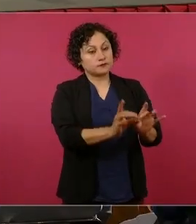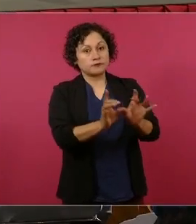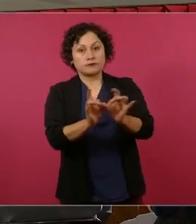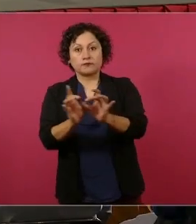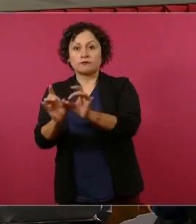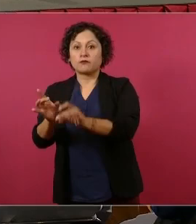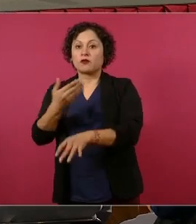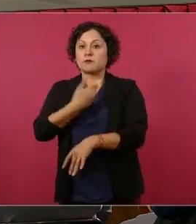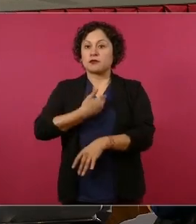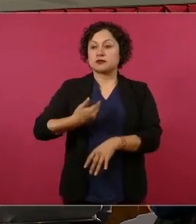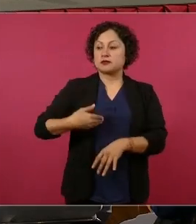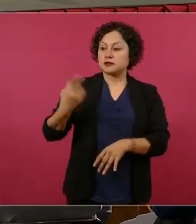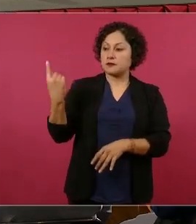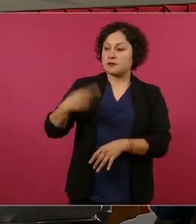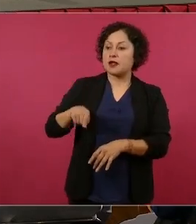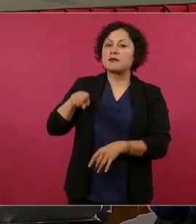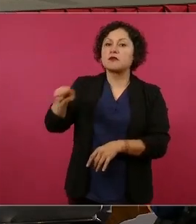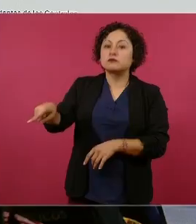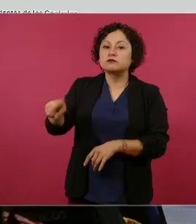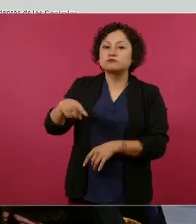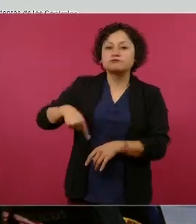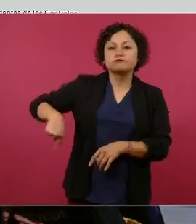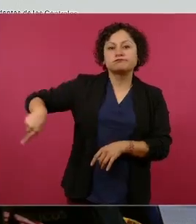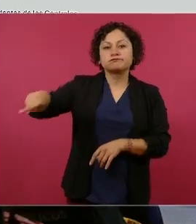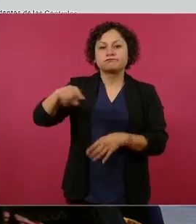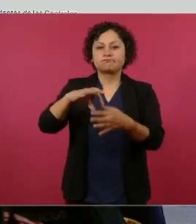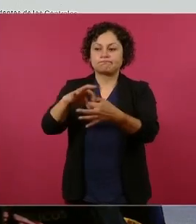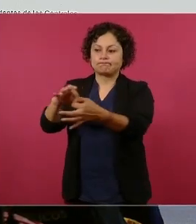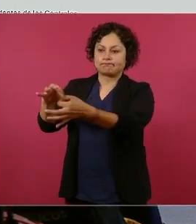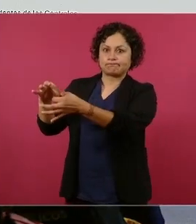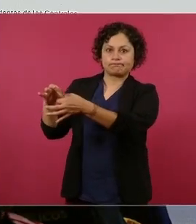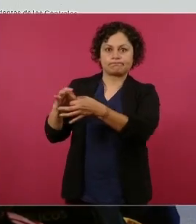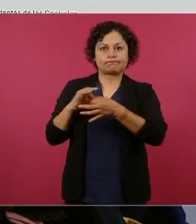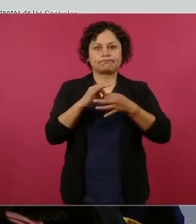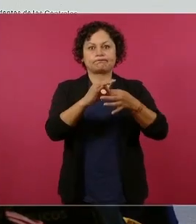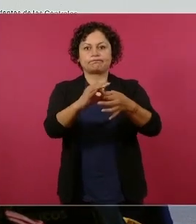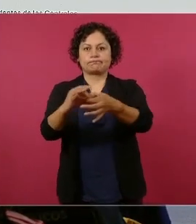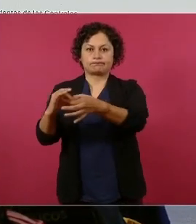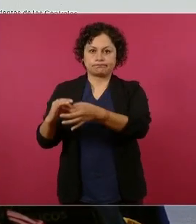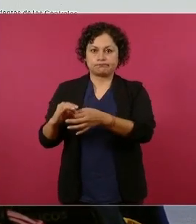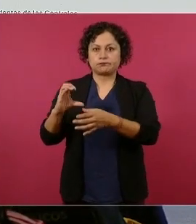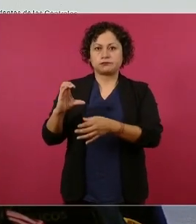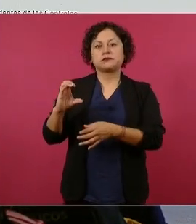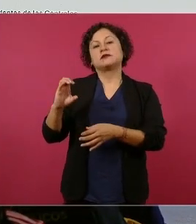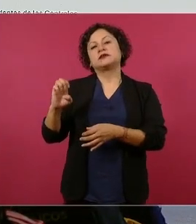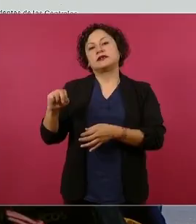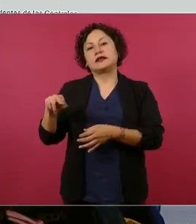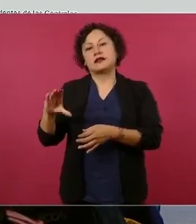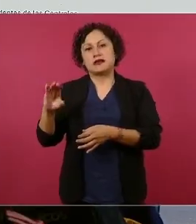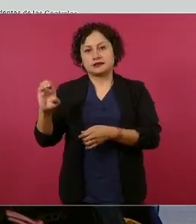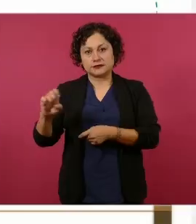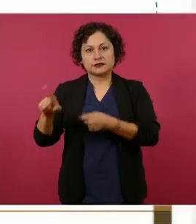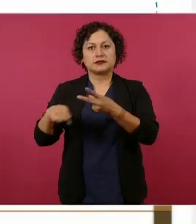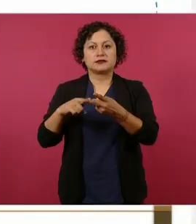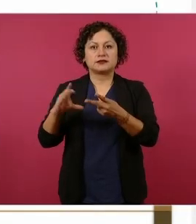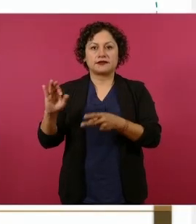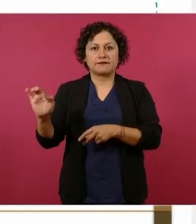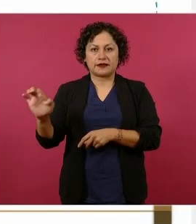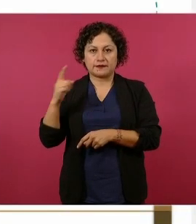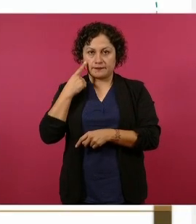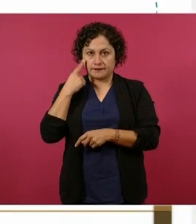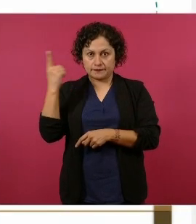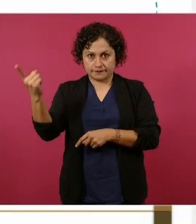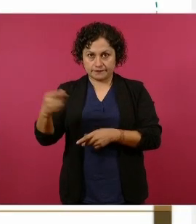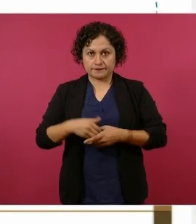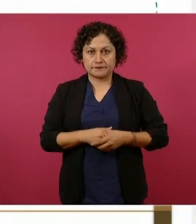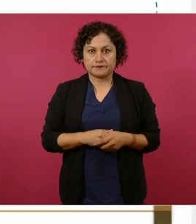instruyó establecer acciones de coordinación permanentes al Centro Nacional de Control de Energía y a la CFE para garantizar que los